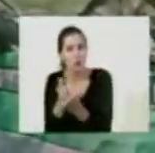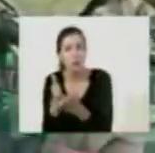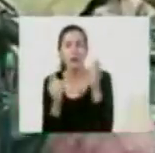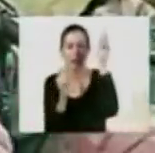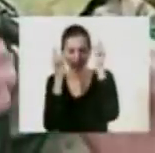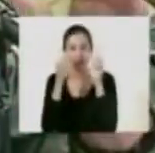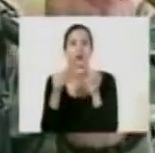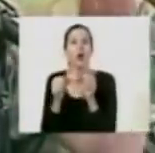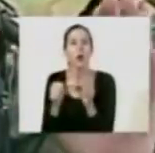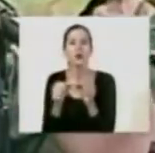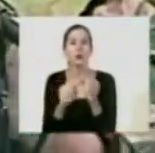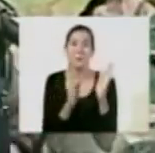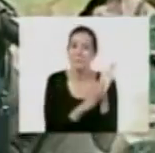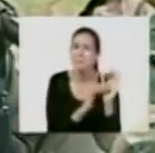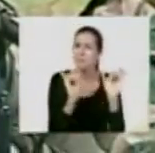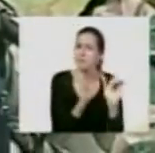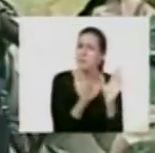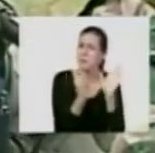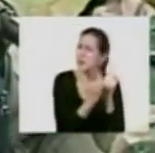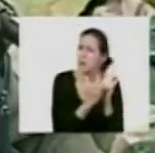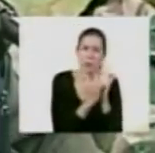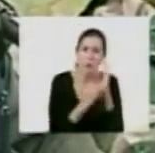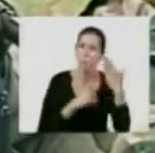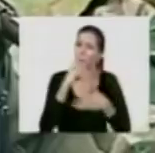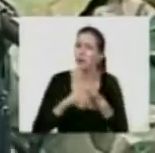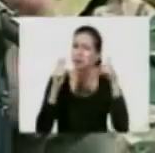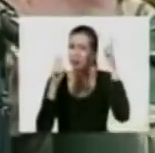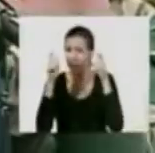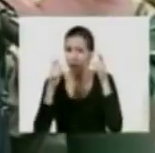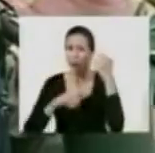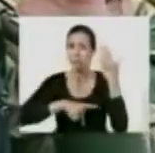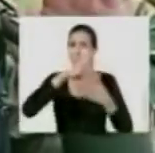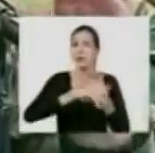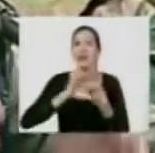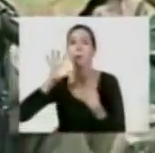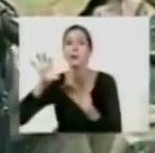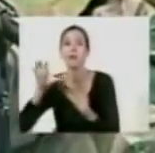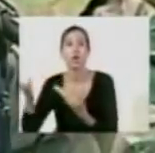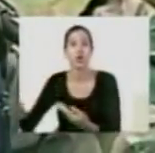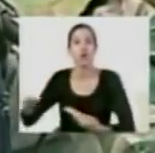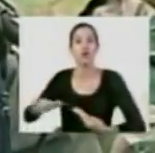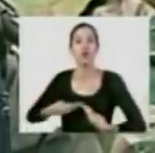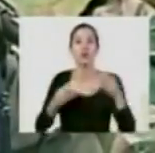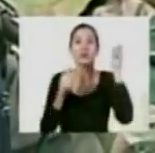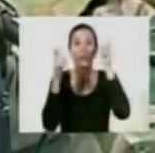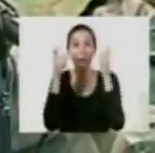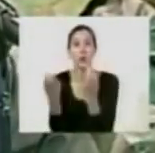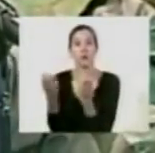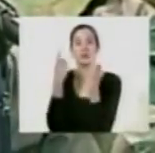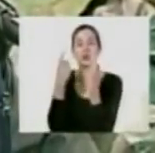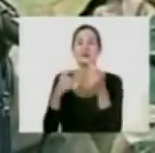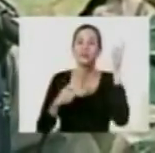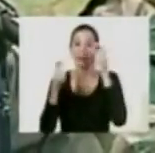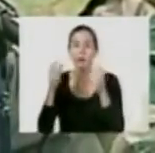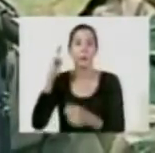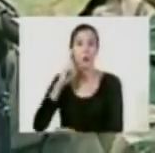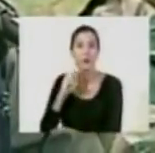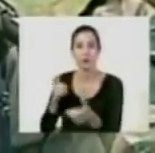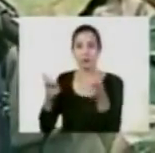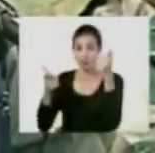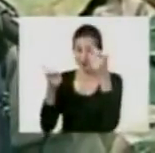plan de la patria, siguiendo las líneas del plan de la patria, el legado histórico de Simón Bolívar y del comandante Hugo